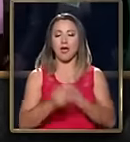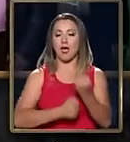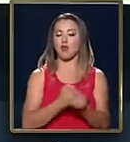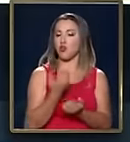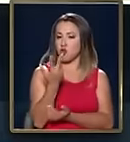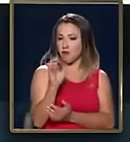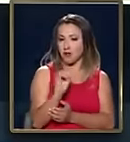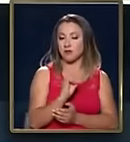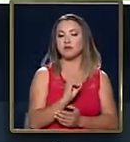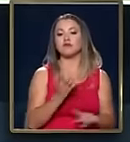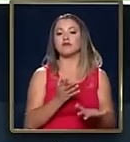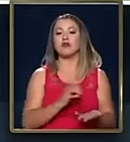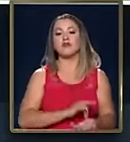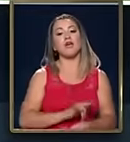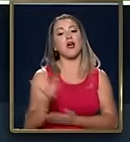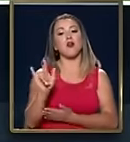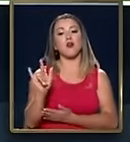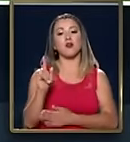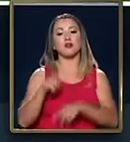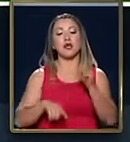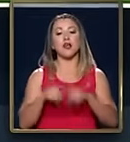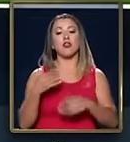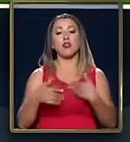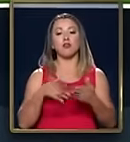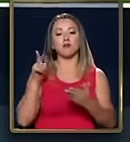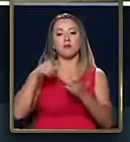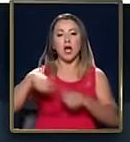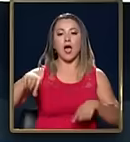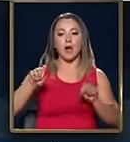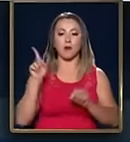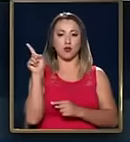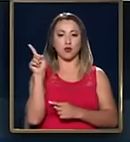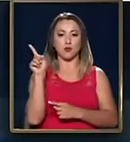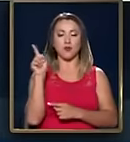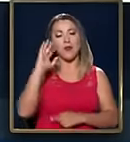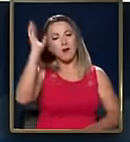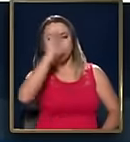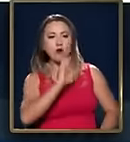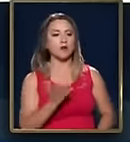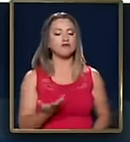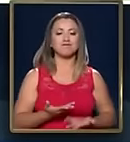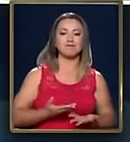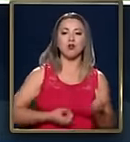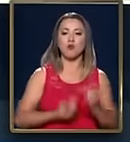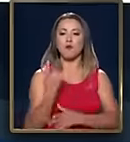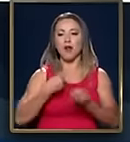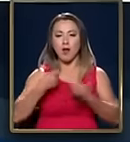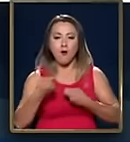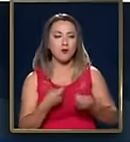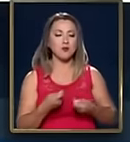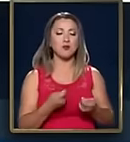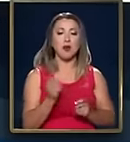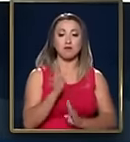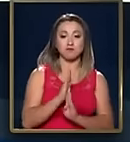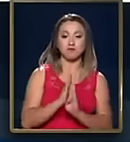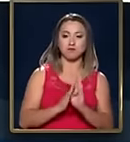viajó a la tierra del sol naciente, Japón, a buscar nuevos negocios, nuevos nichos de